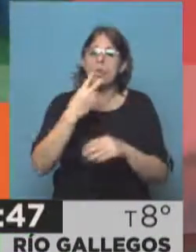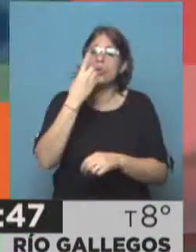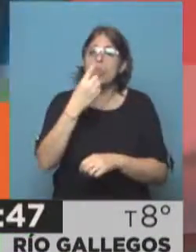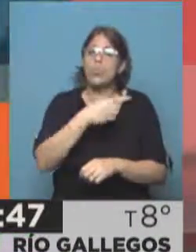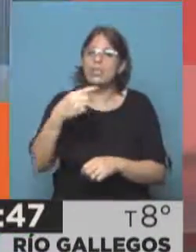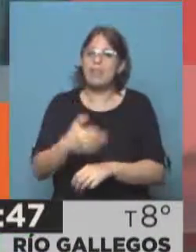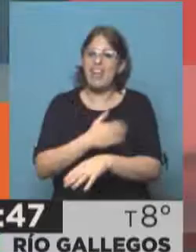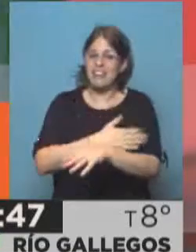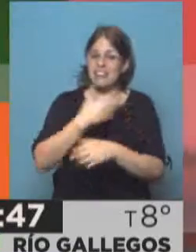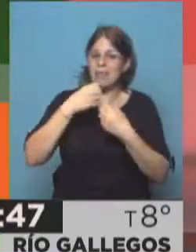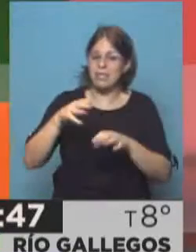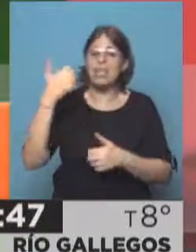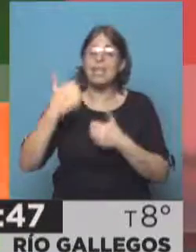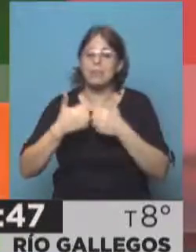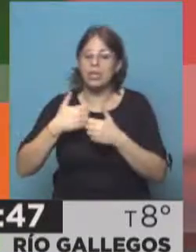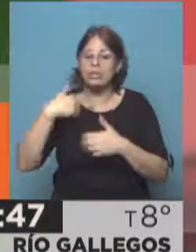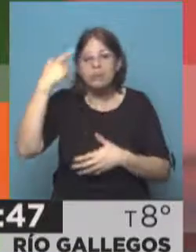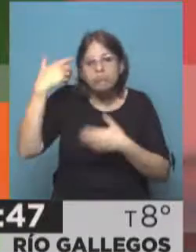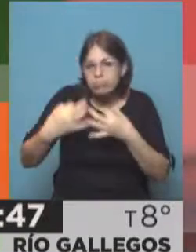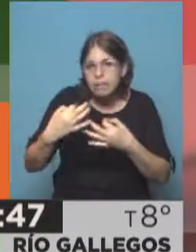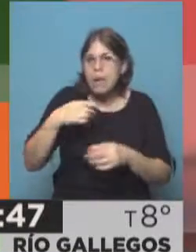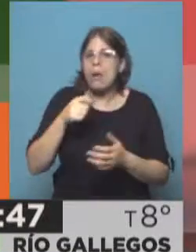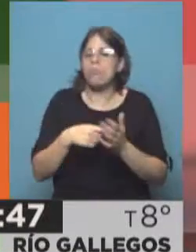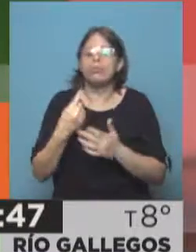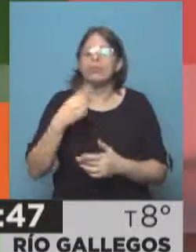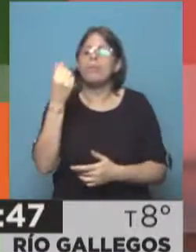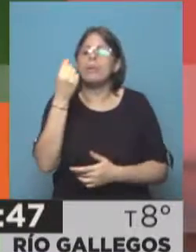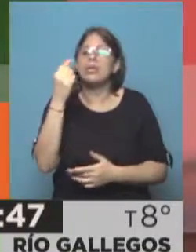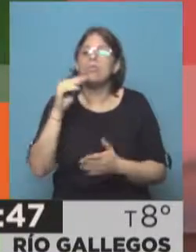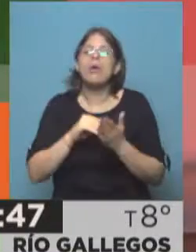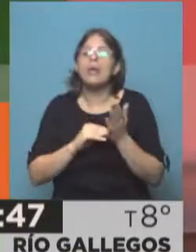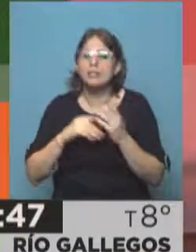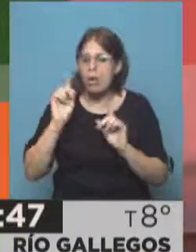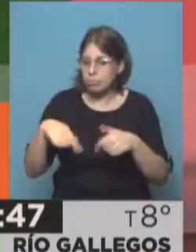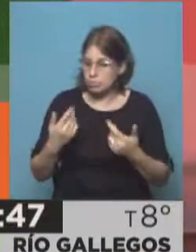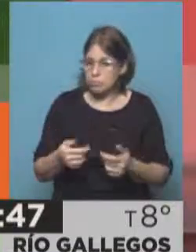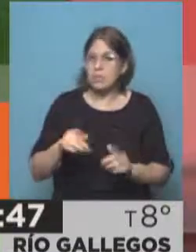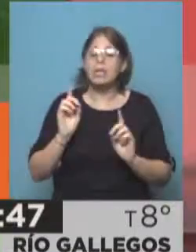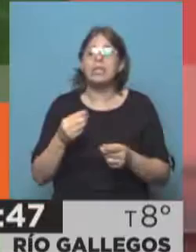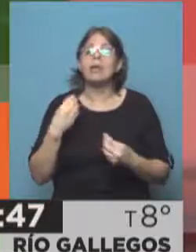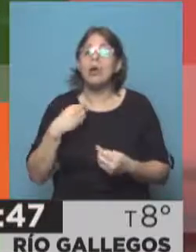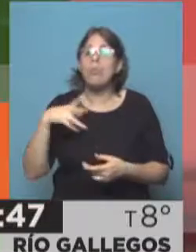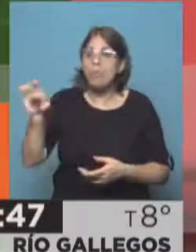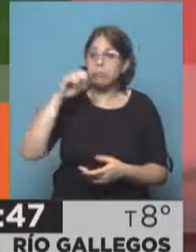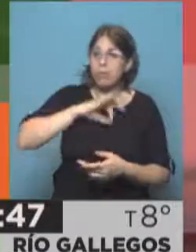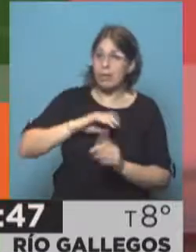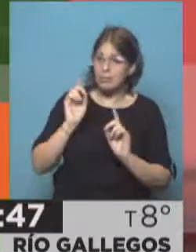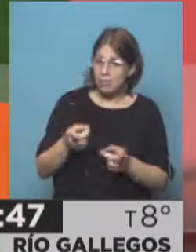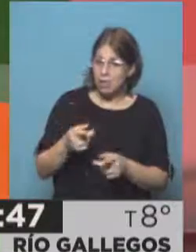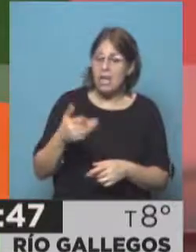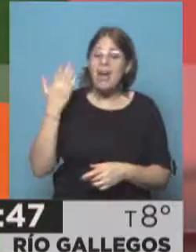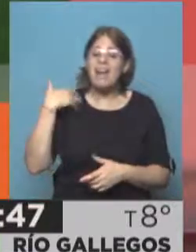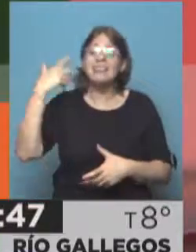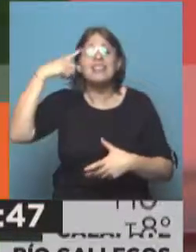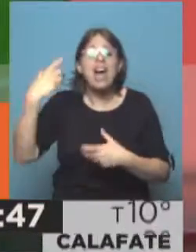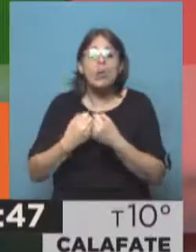sí. tratando de ser coherente. Y sin saber el presupuesto, y así todo sin saber si lo vamos a cobrar, porque del anterior acuerdo